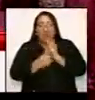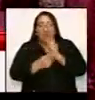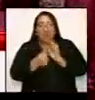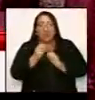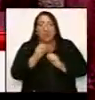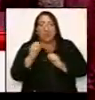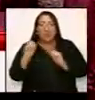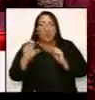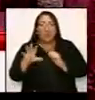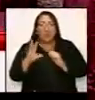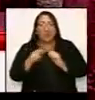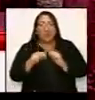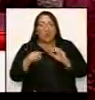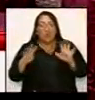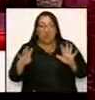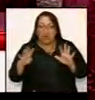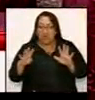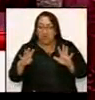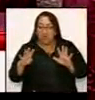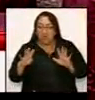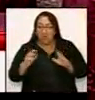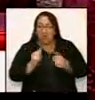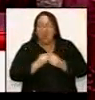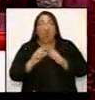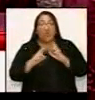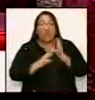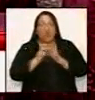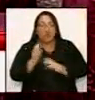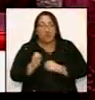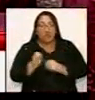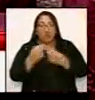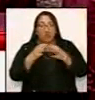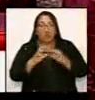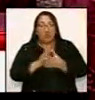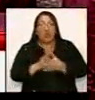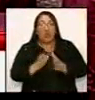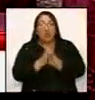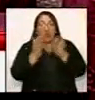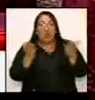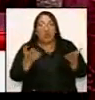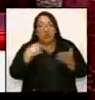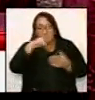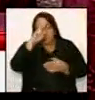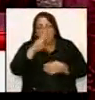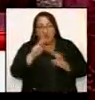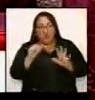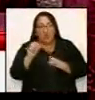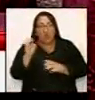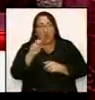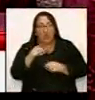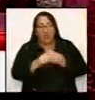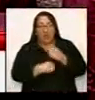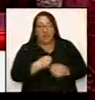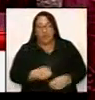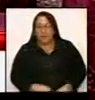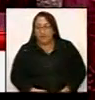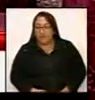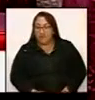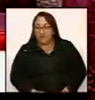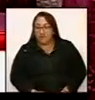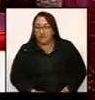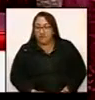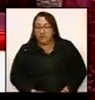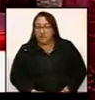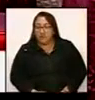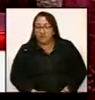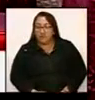Supremo 005-2019 Relaciones Exteriores, publicado en el Diario Oficial del Peruano el 26 de enero del presente año.